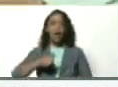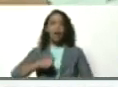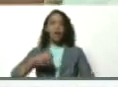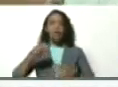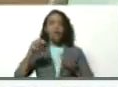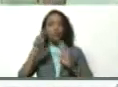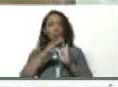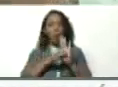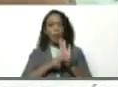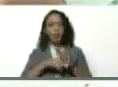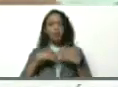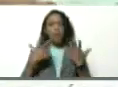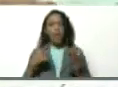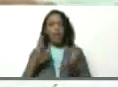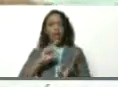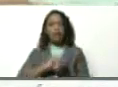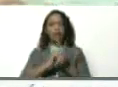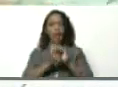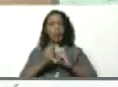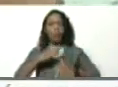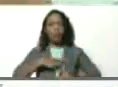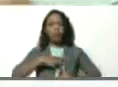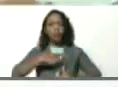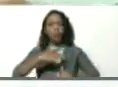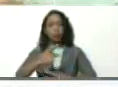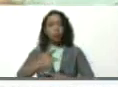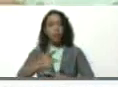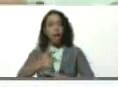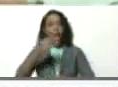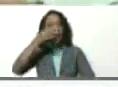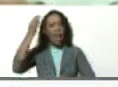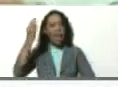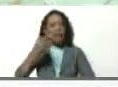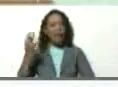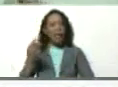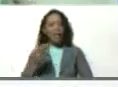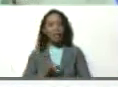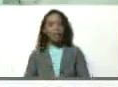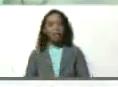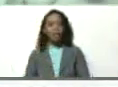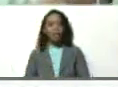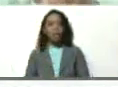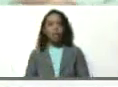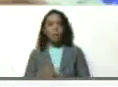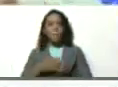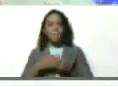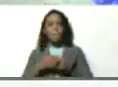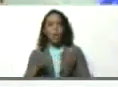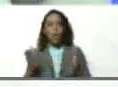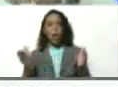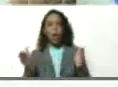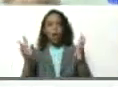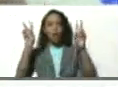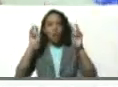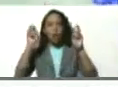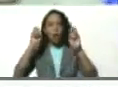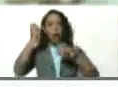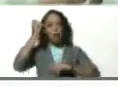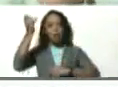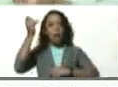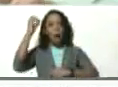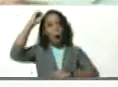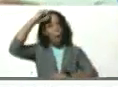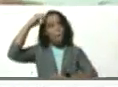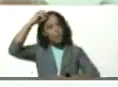de adaptación a la realidad y de apertura a los nuevos criterios a las